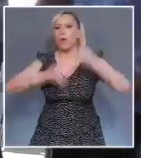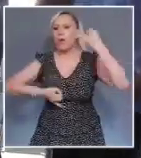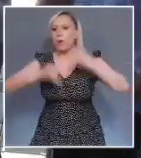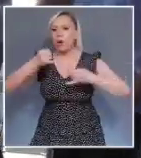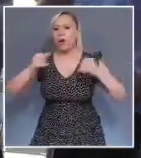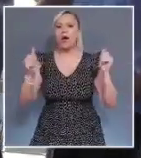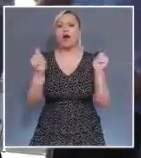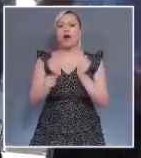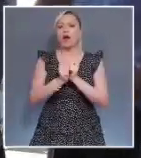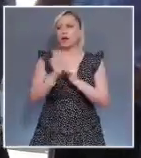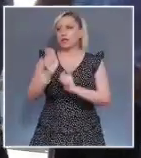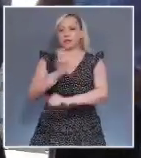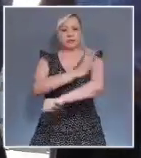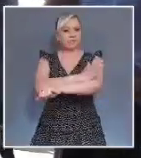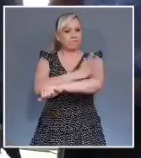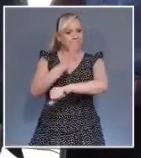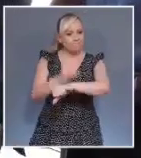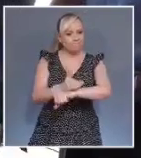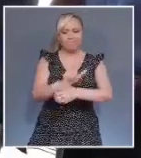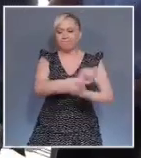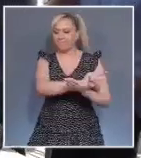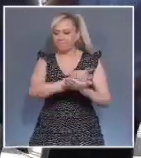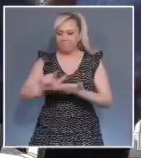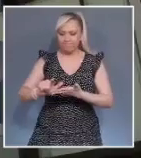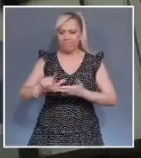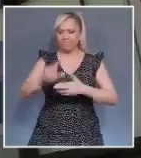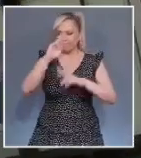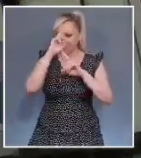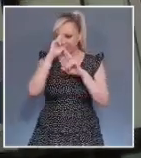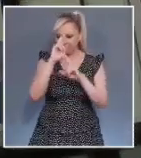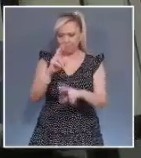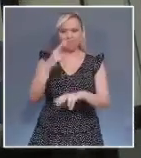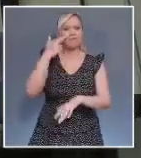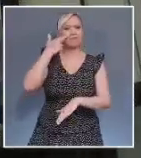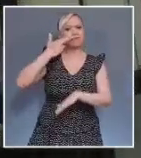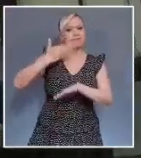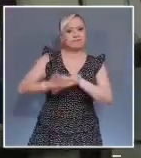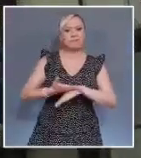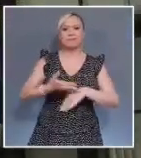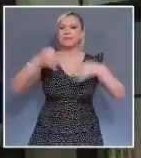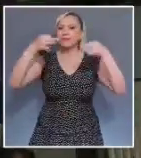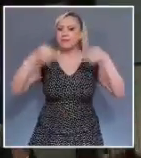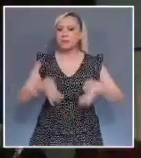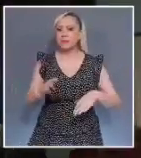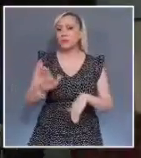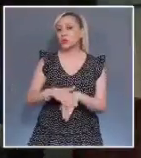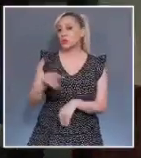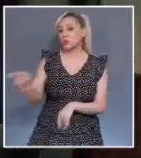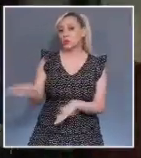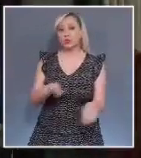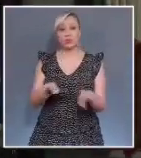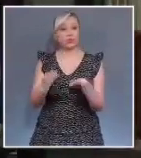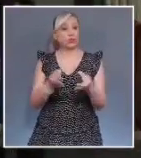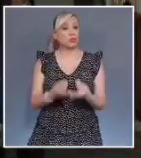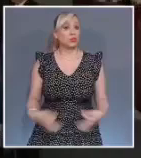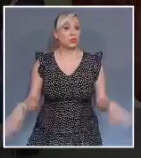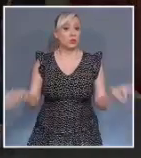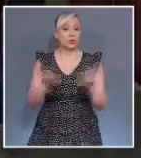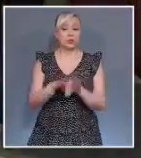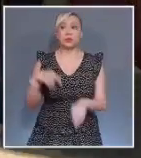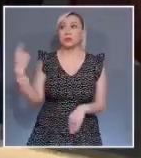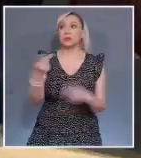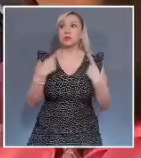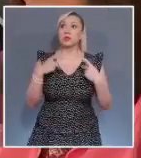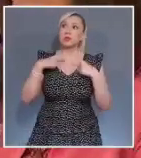honradez, ética, responsabilidad y prudencia, ya que cumplen una función fundamental en la sociedad. Al reunirse